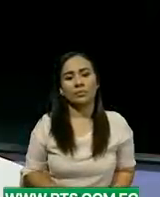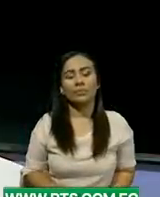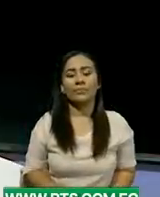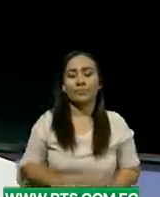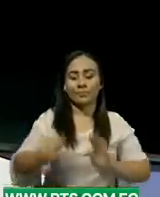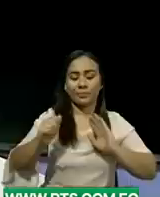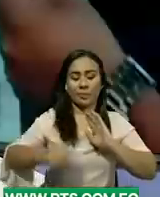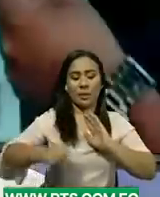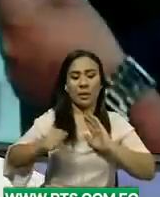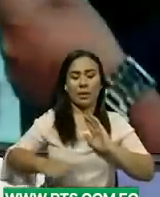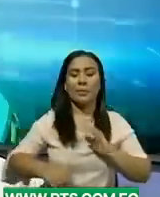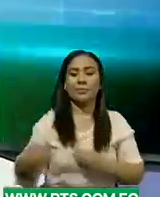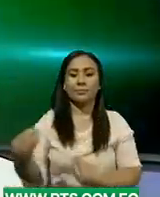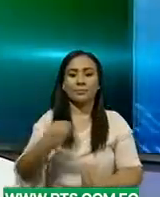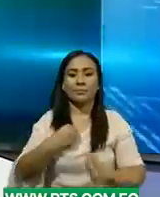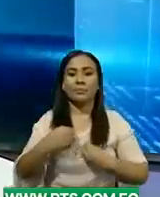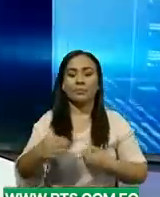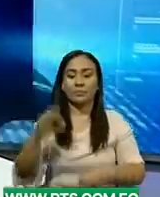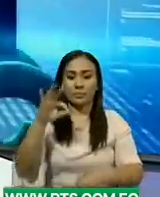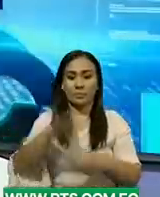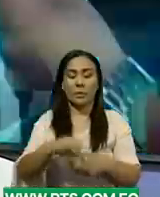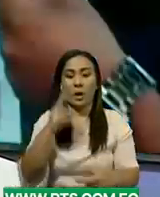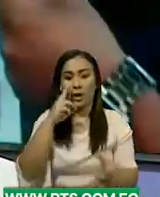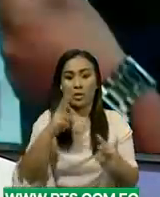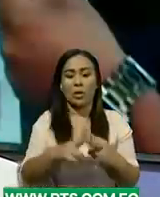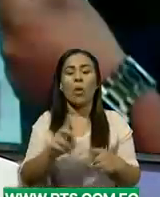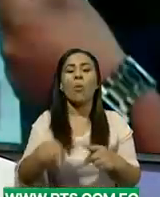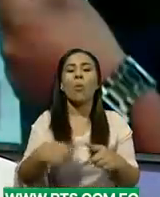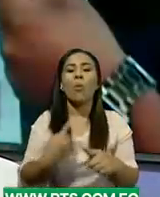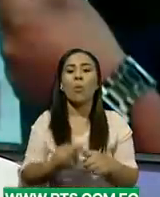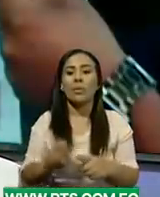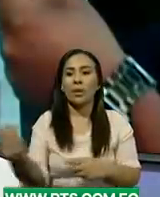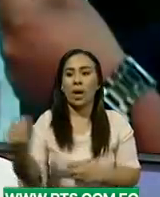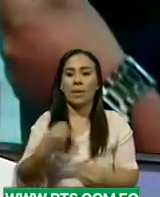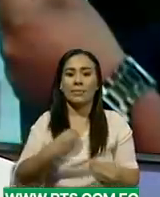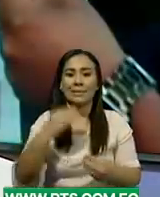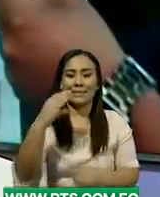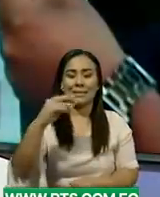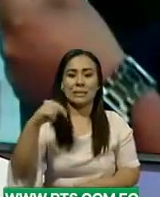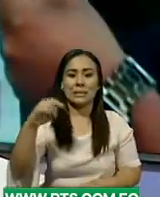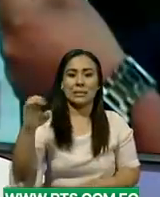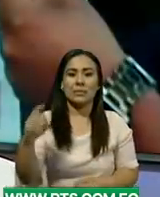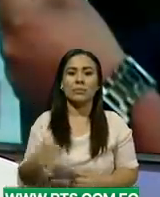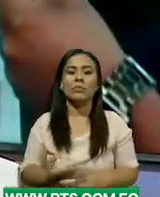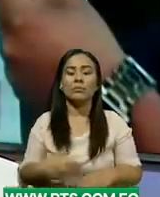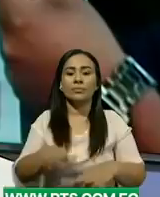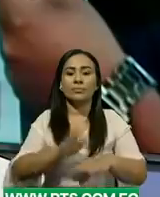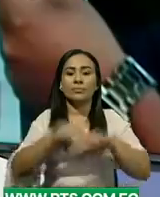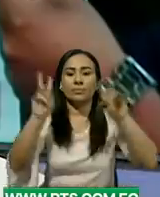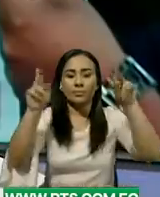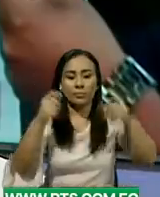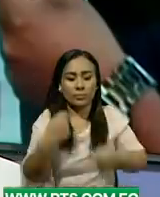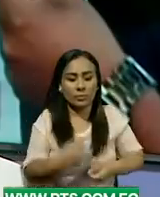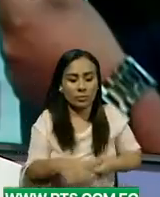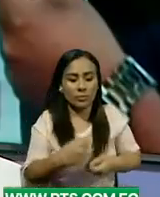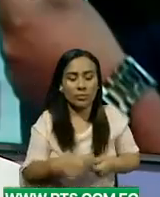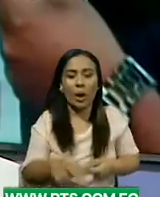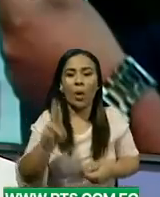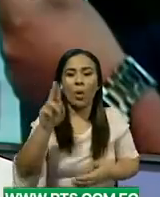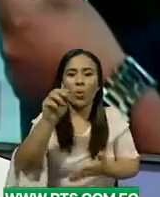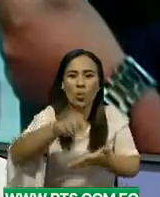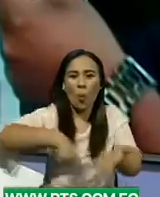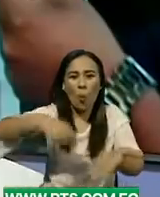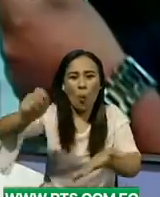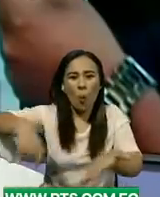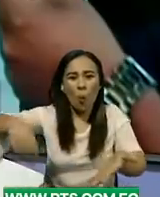Tribunal Contencioso Electoral se inhibió de conocer la consulta enviada por el Consejo Nacional Electoral sobre el conteo de votos nulos